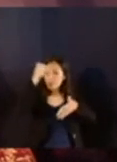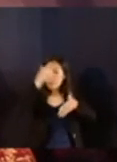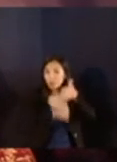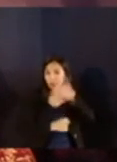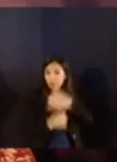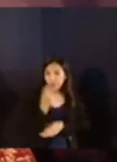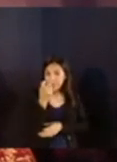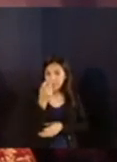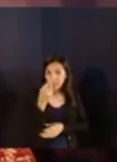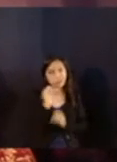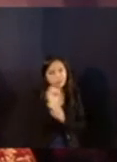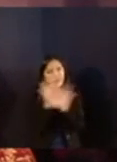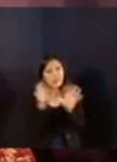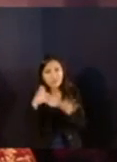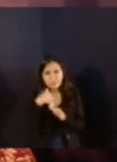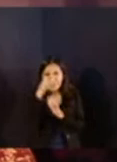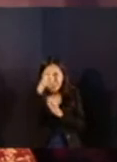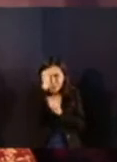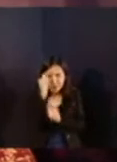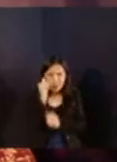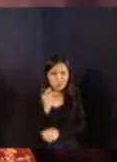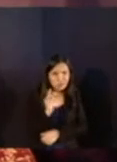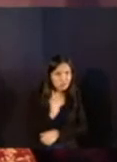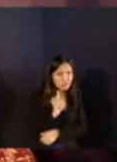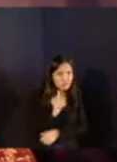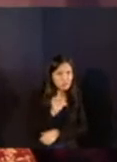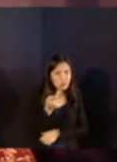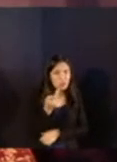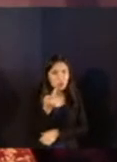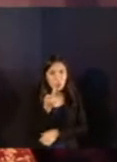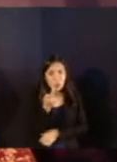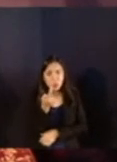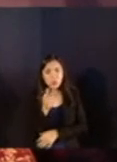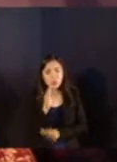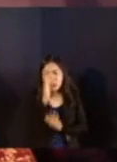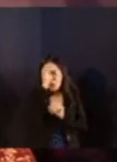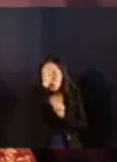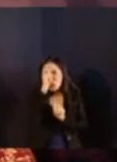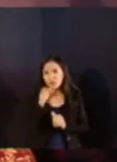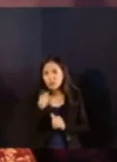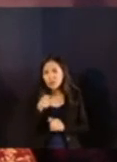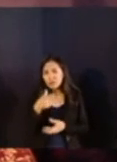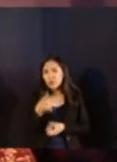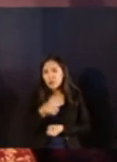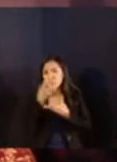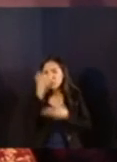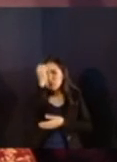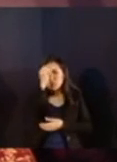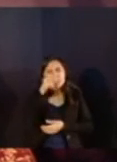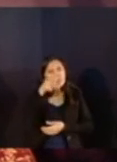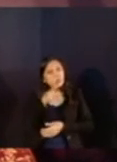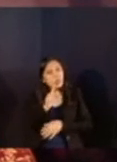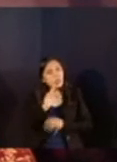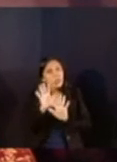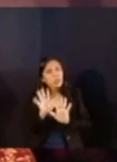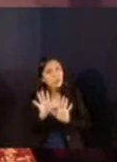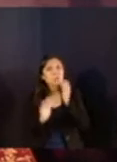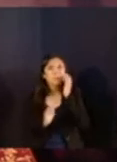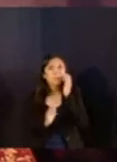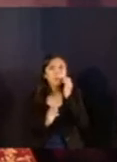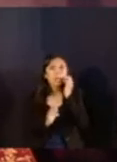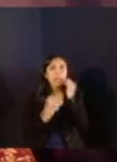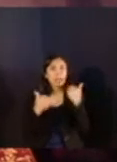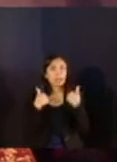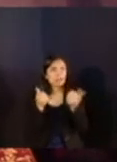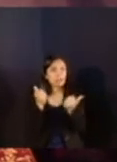Básicamente estoy de acuerdo en todo lo que usted mencionó. Ahora, en cuanto, si entendí bien hacia el final, más bien